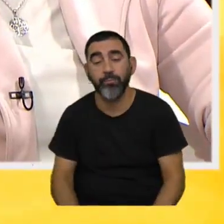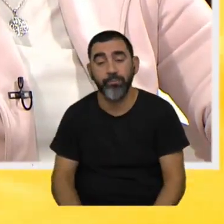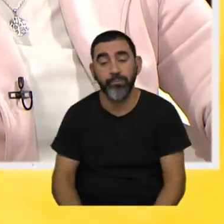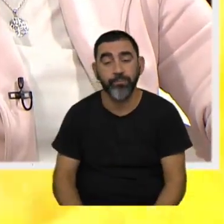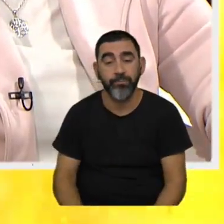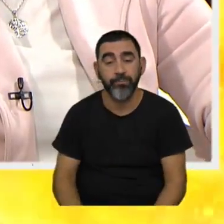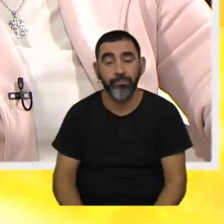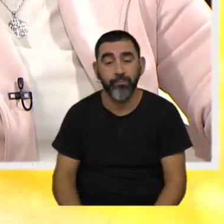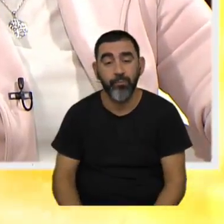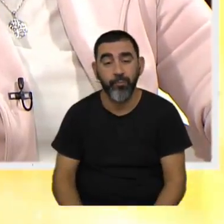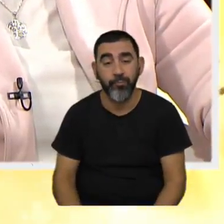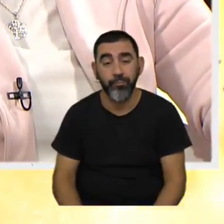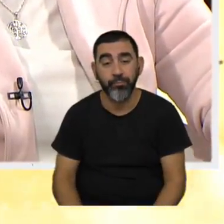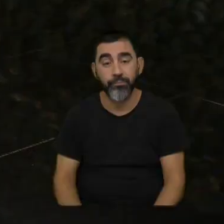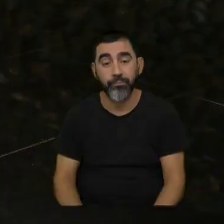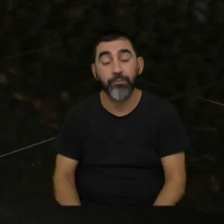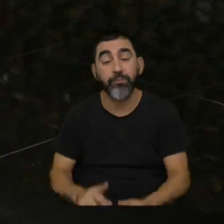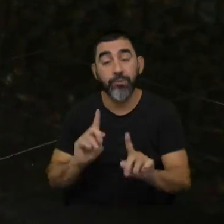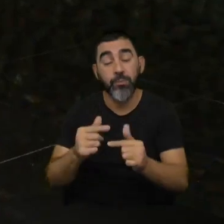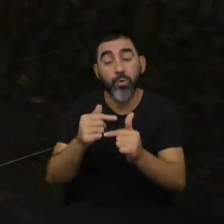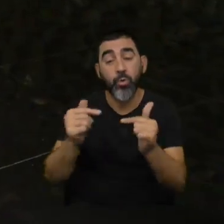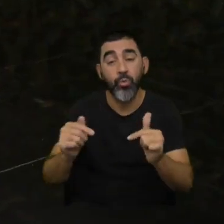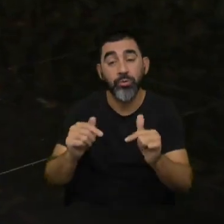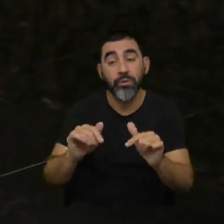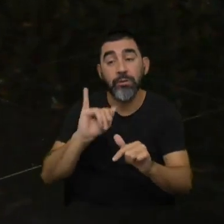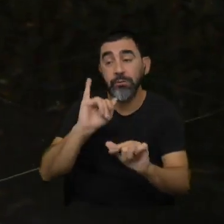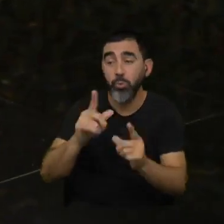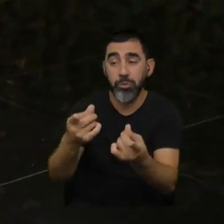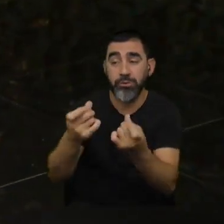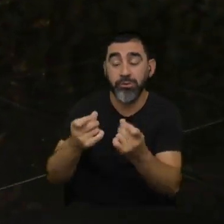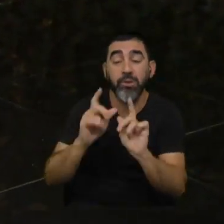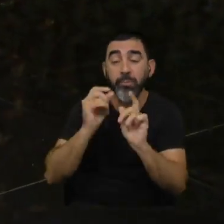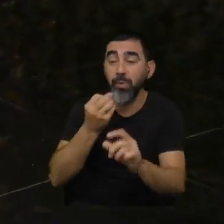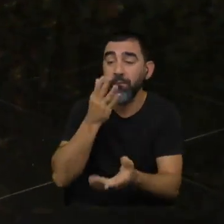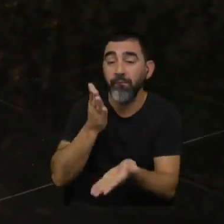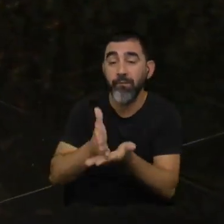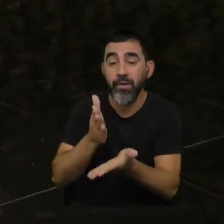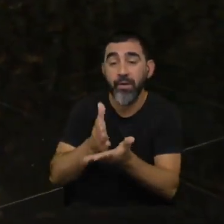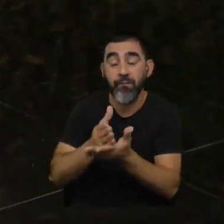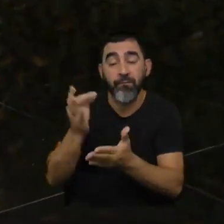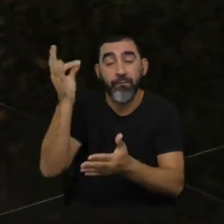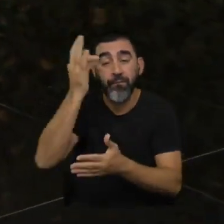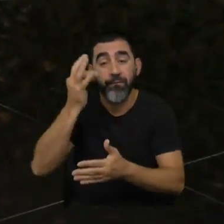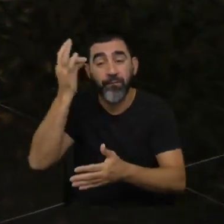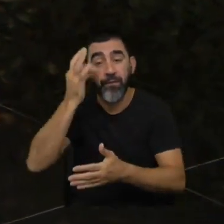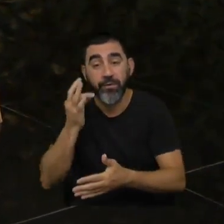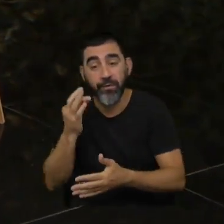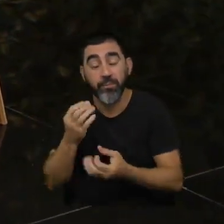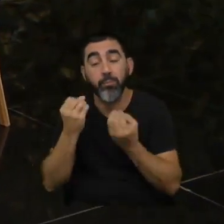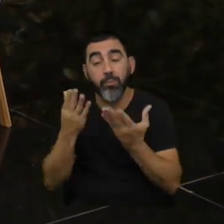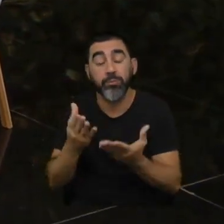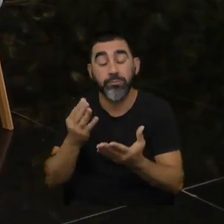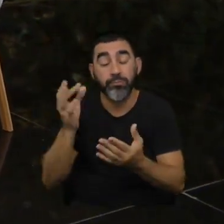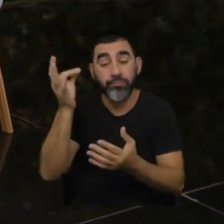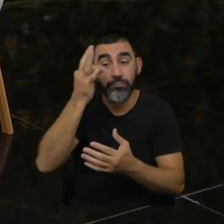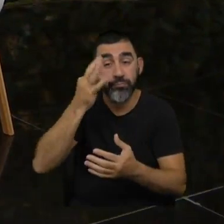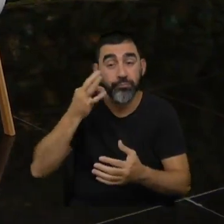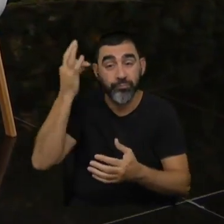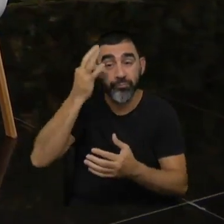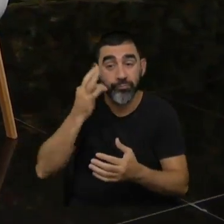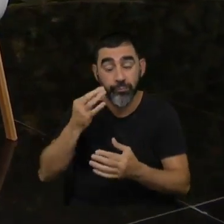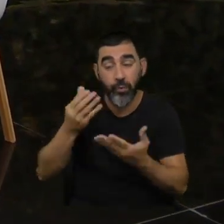Y, sí. Incluso hay cultivos que sin necesitarlo también se benefician de la polinización, porque por ejemplo la polinización